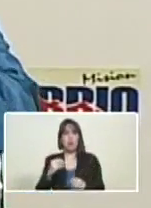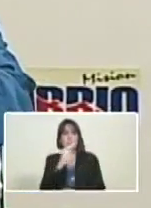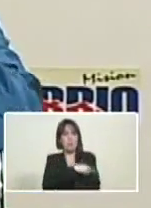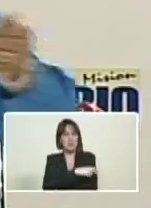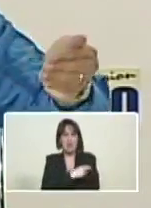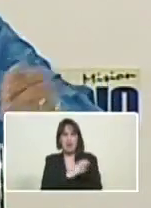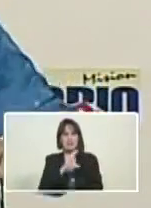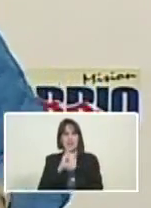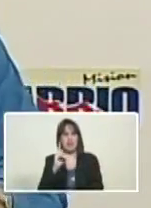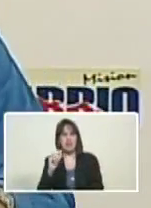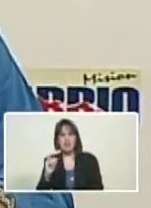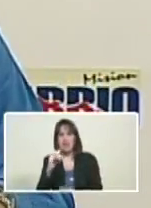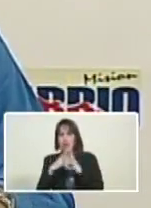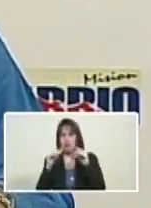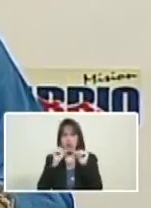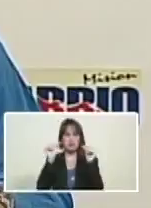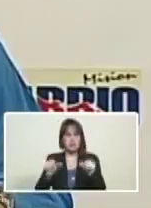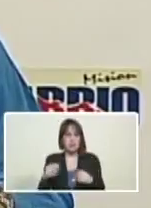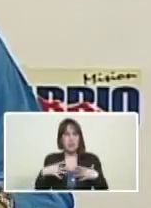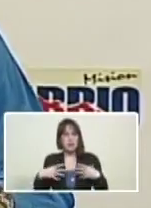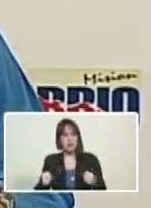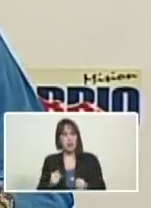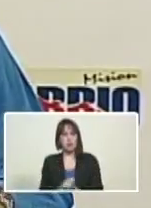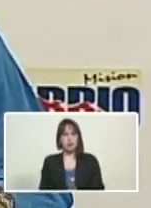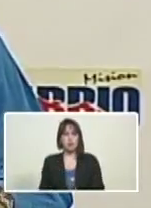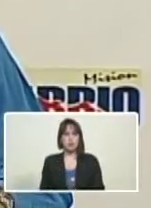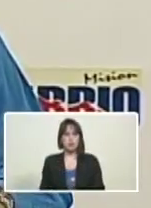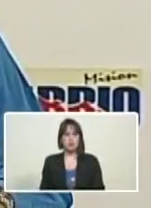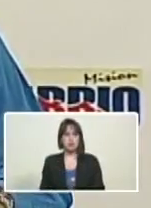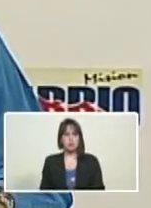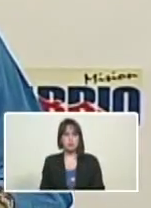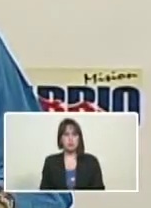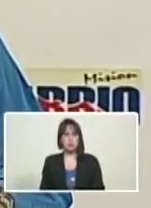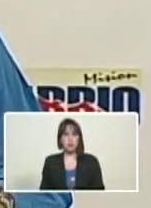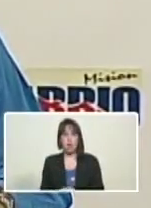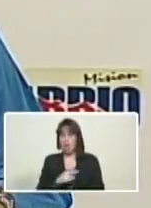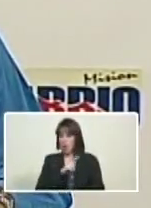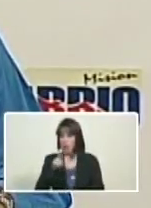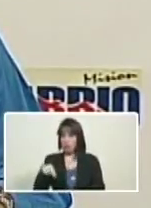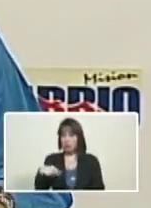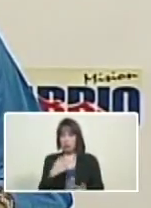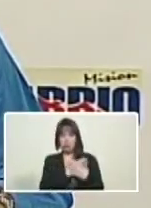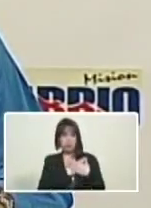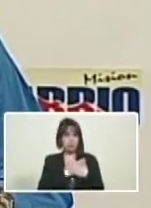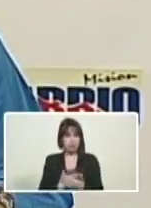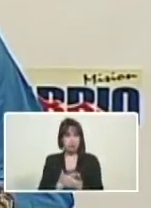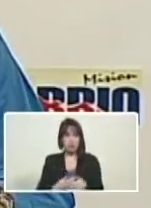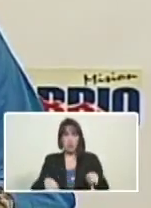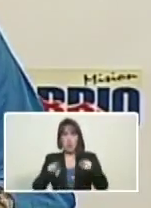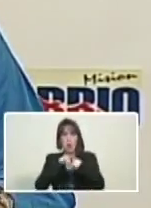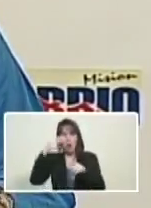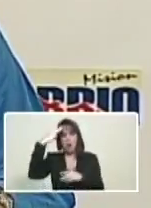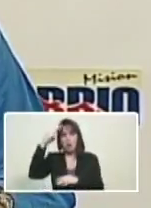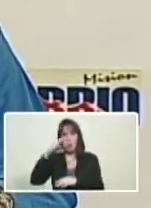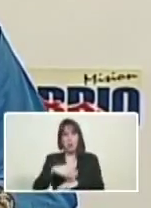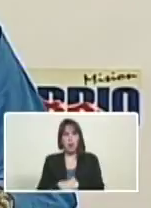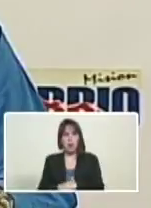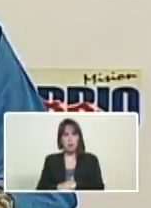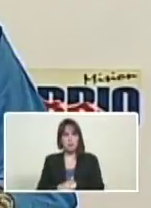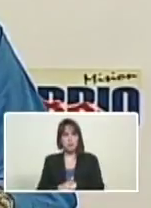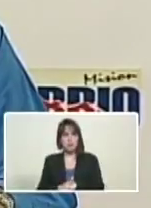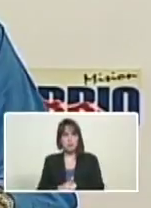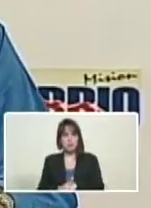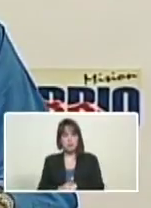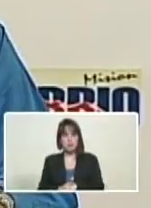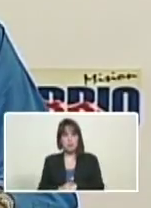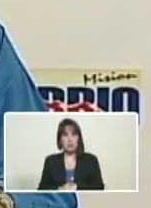y en todo el sistema de salud. Y nosotros estemos en condiciones de hacer como Cuba, más bien de